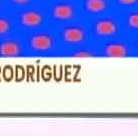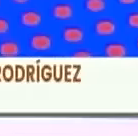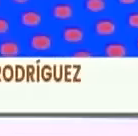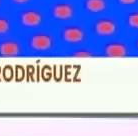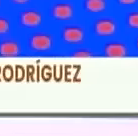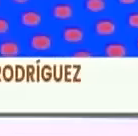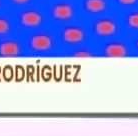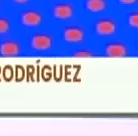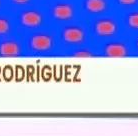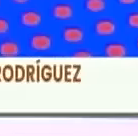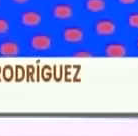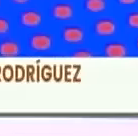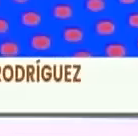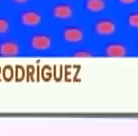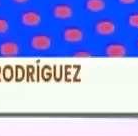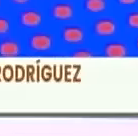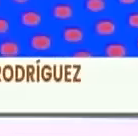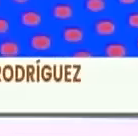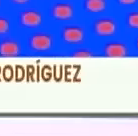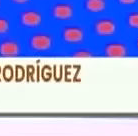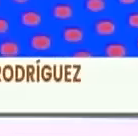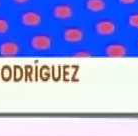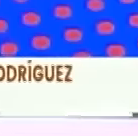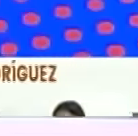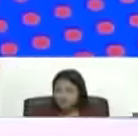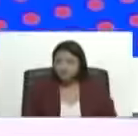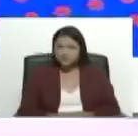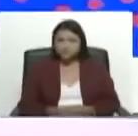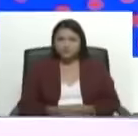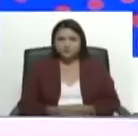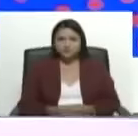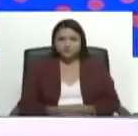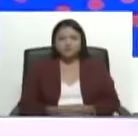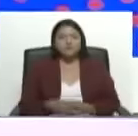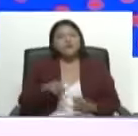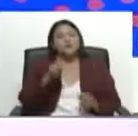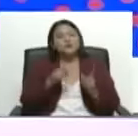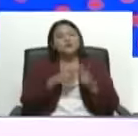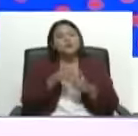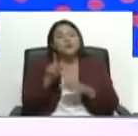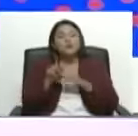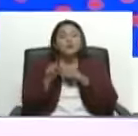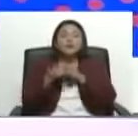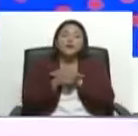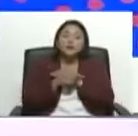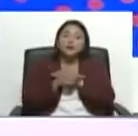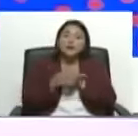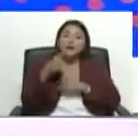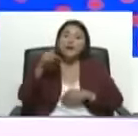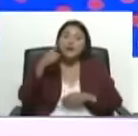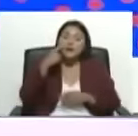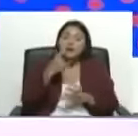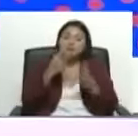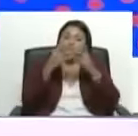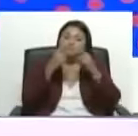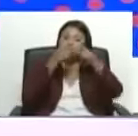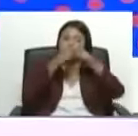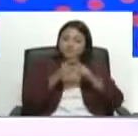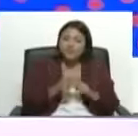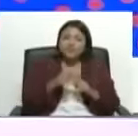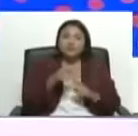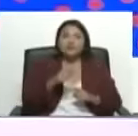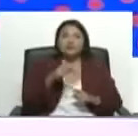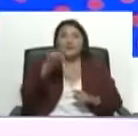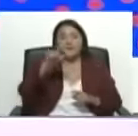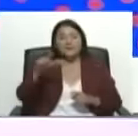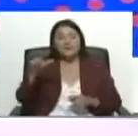año 2015. Y tiene entonces Guyana el índice de capital humano más bajo